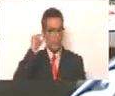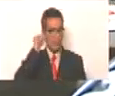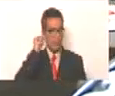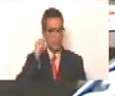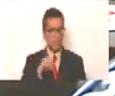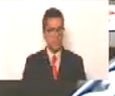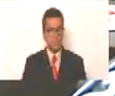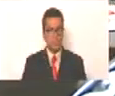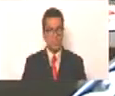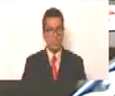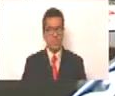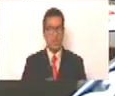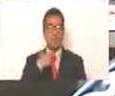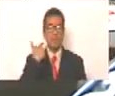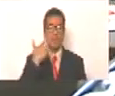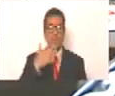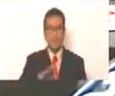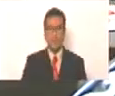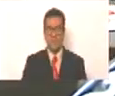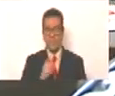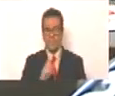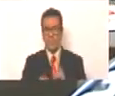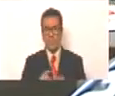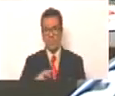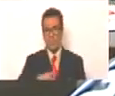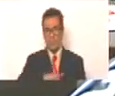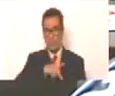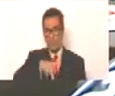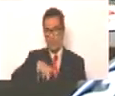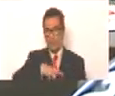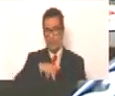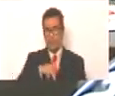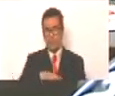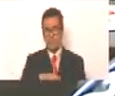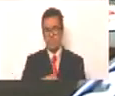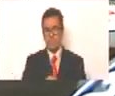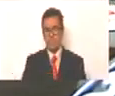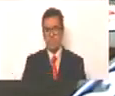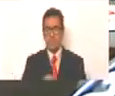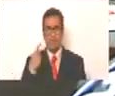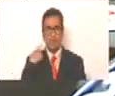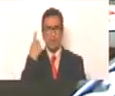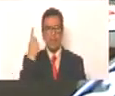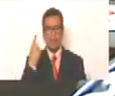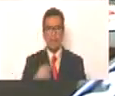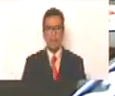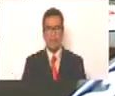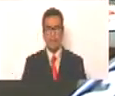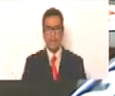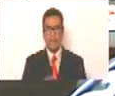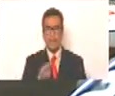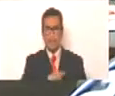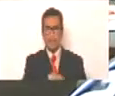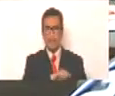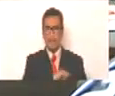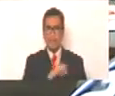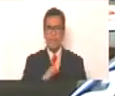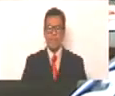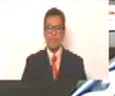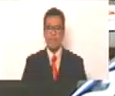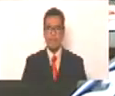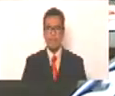murieron empaladas en algunas plazas. Mujeres heroínas contra el colonialismo español. Y